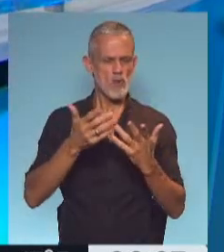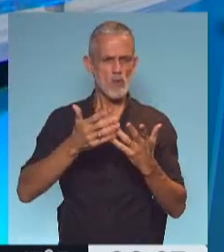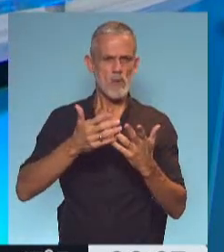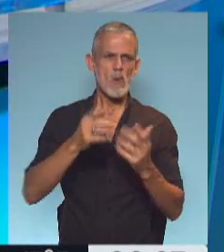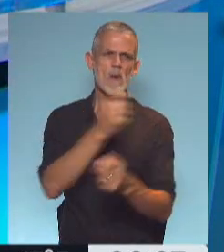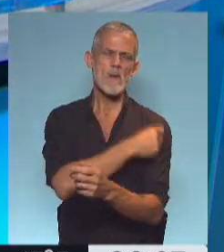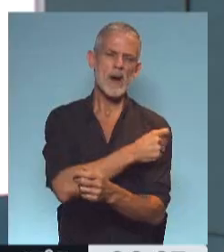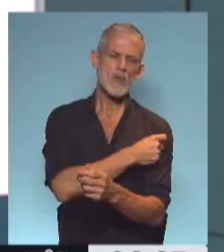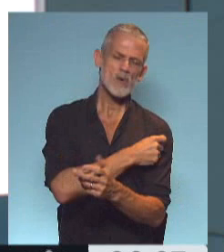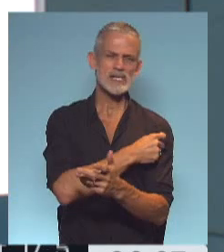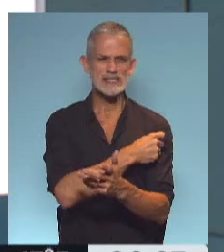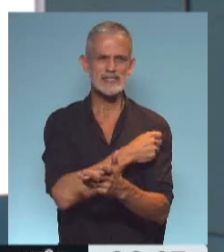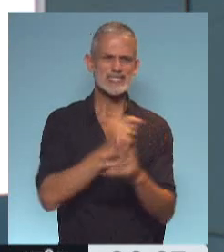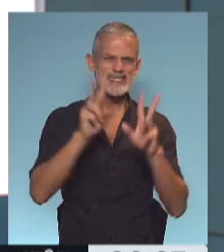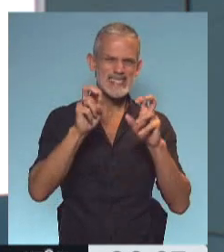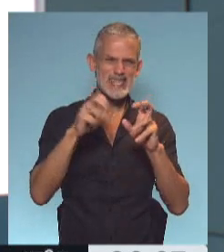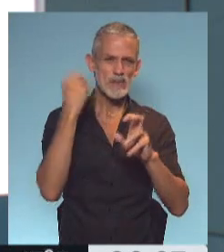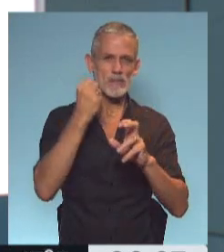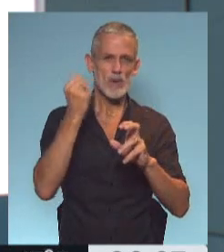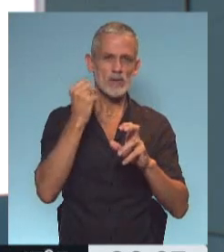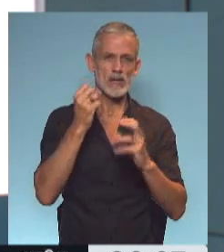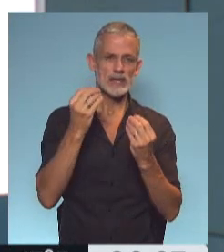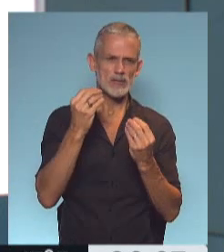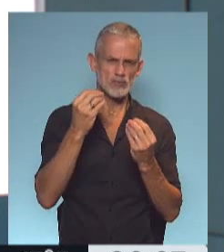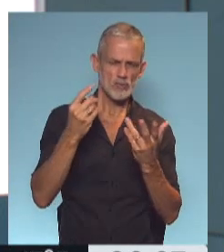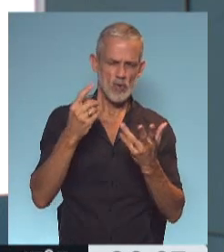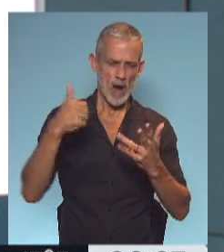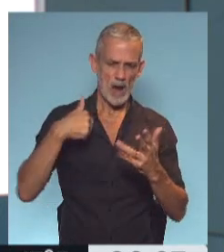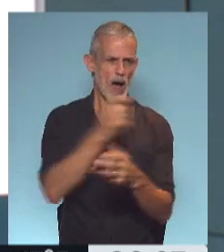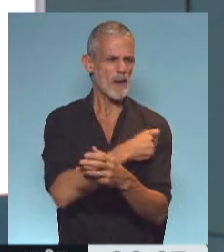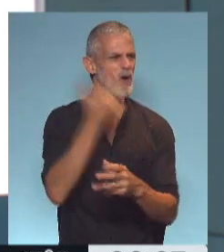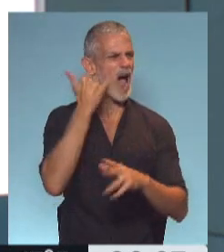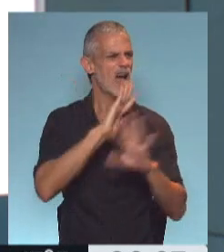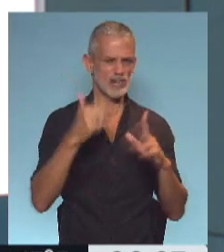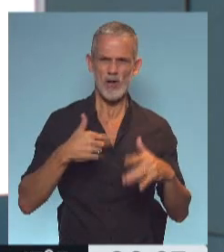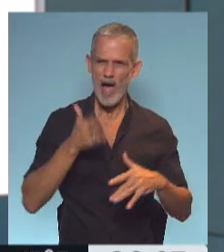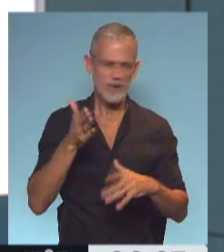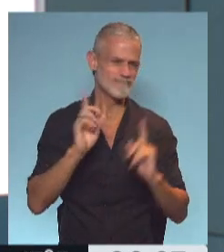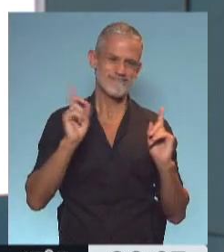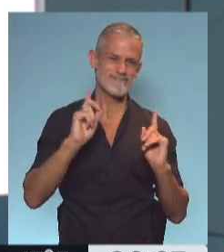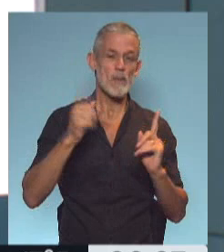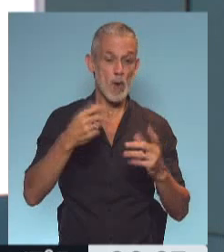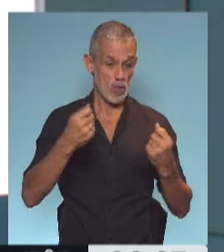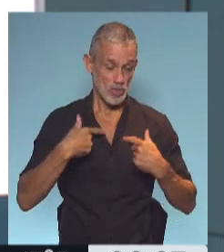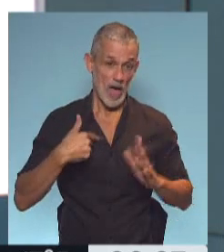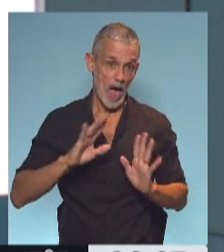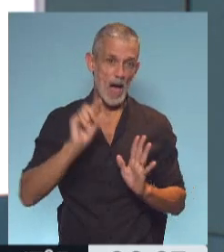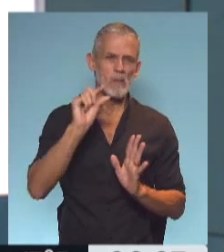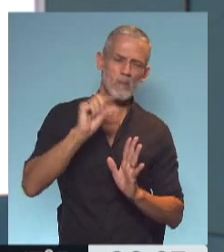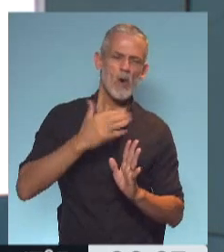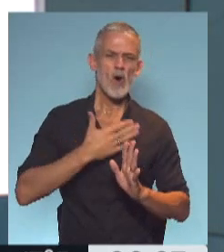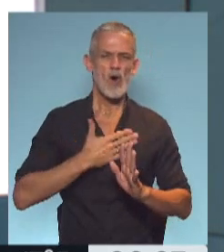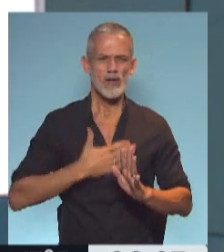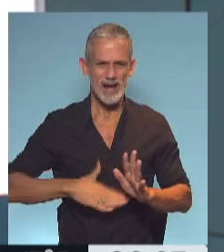la vacuna no debe ser el tema por el cual yo hago algo ahora. Pero es cierto que le da a uno Una ¿no? mayor